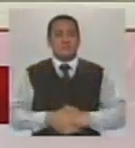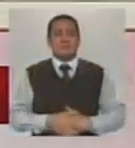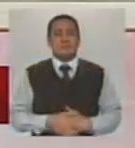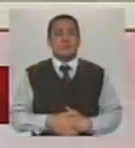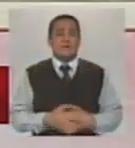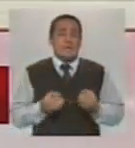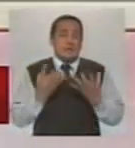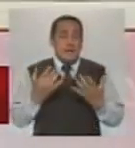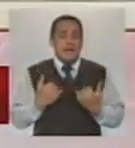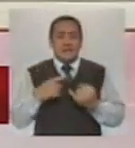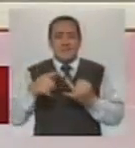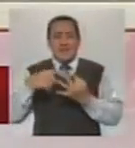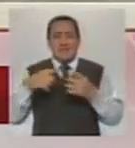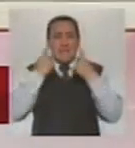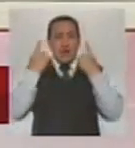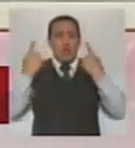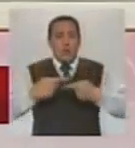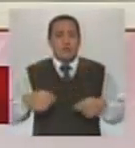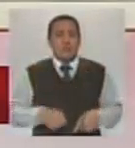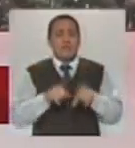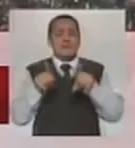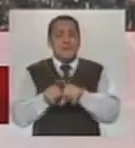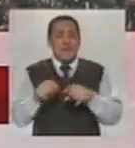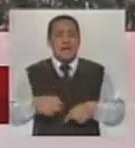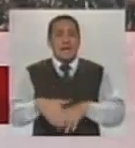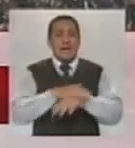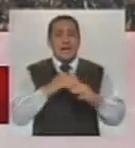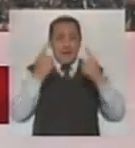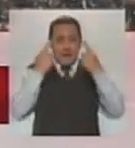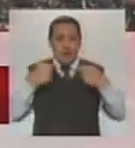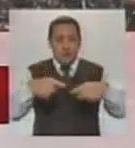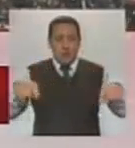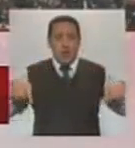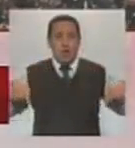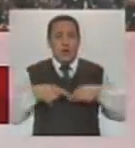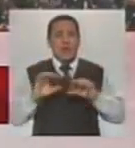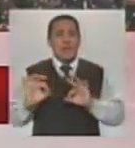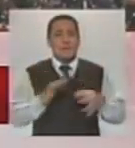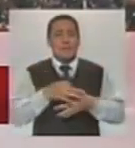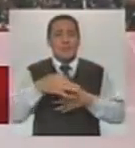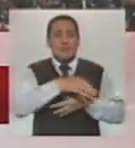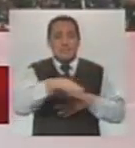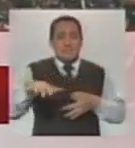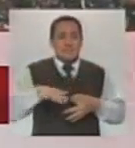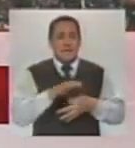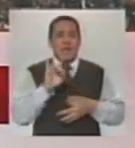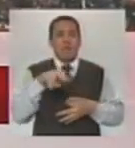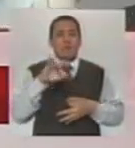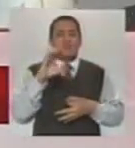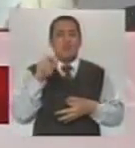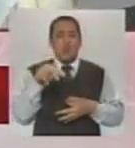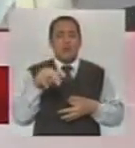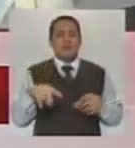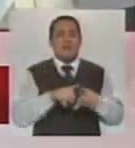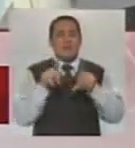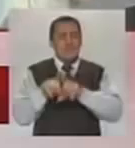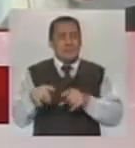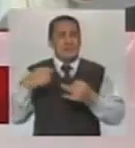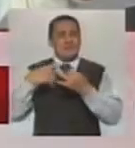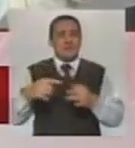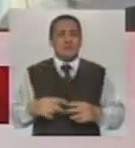Y bueno, han habido una serie de acuerdos también en el plano local, en la misma provincia de La Unión. Algunas obras que ellos necesitaban como ampliación